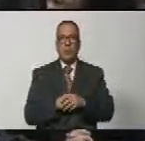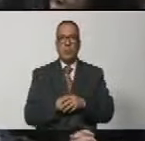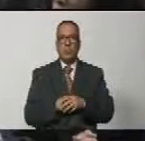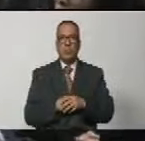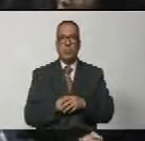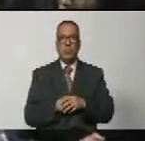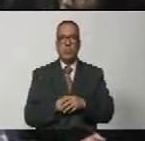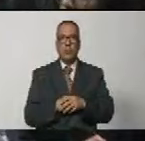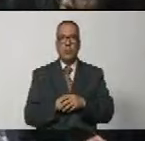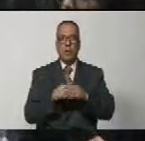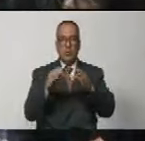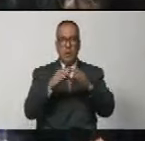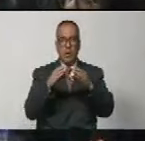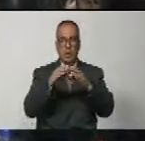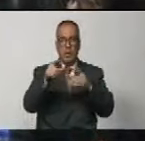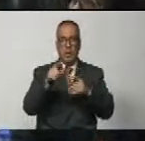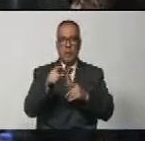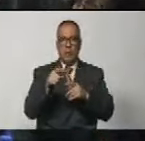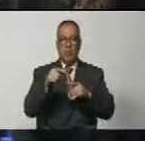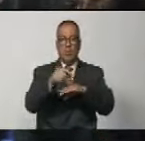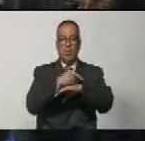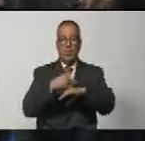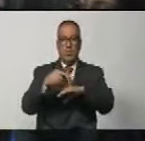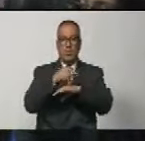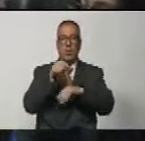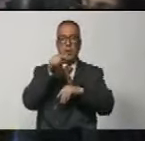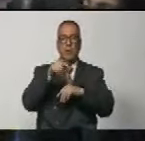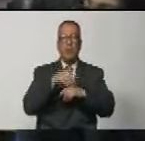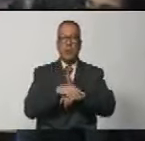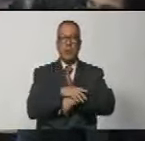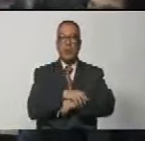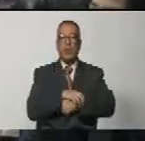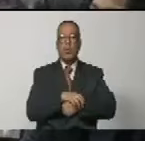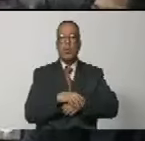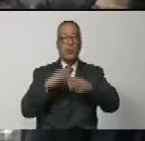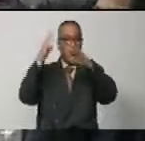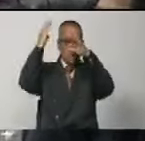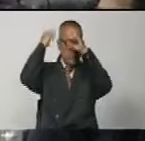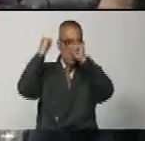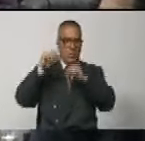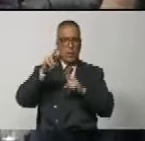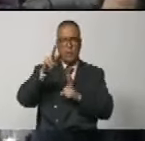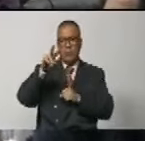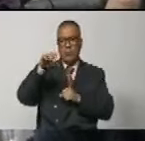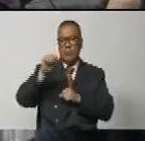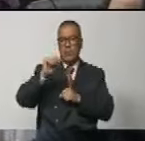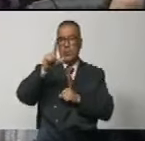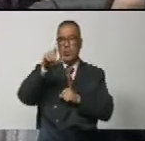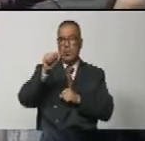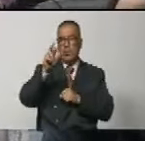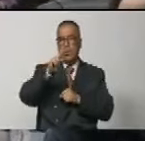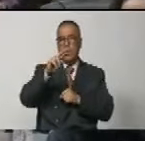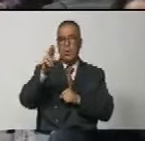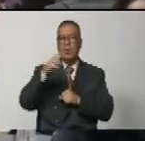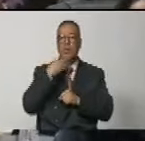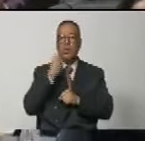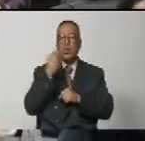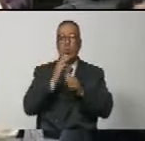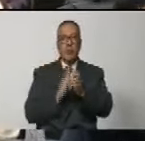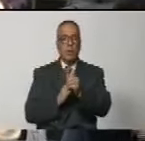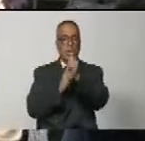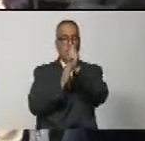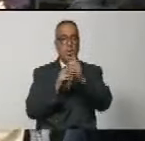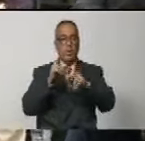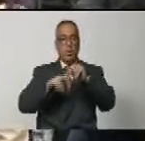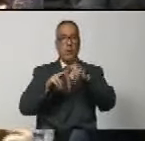el candidato del Ejecutivo para la Embajada de Belarus. Es un joven líder